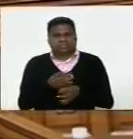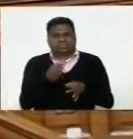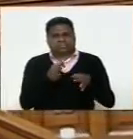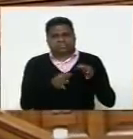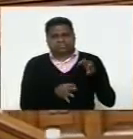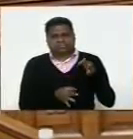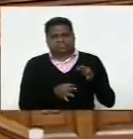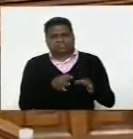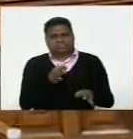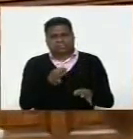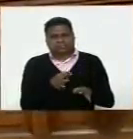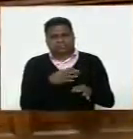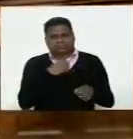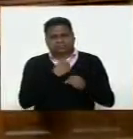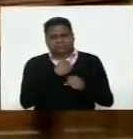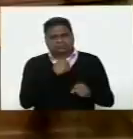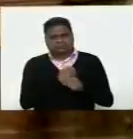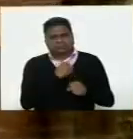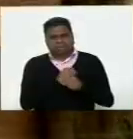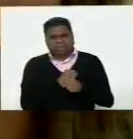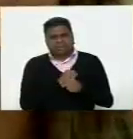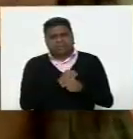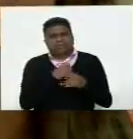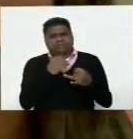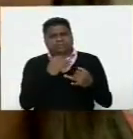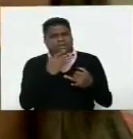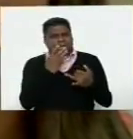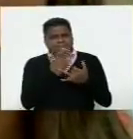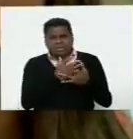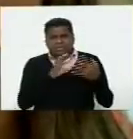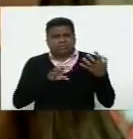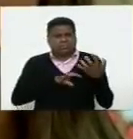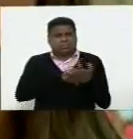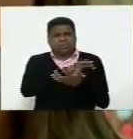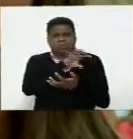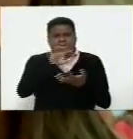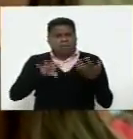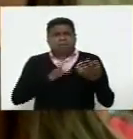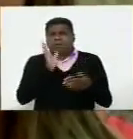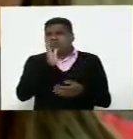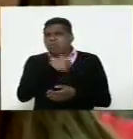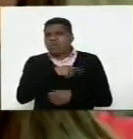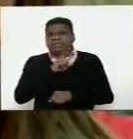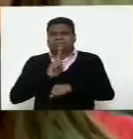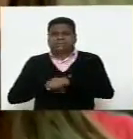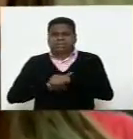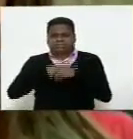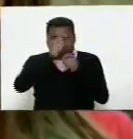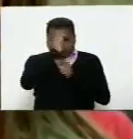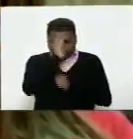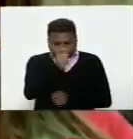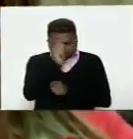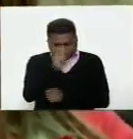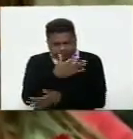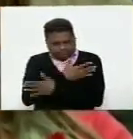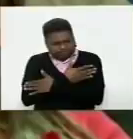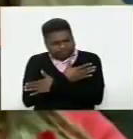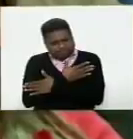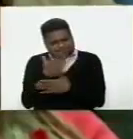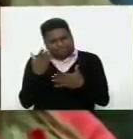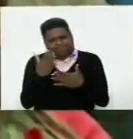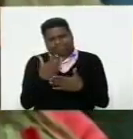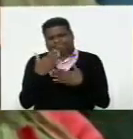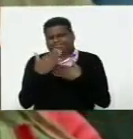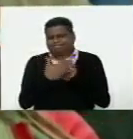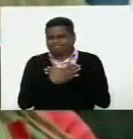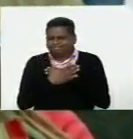Nicolás, porque en medio de esta batalla no nos queda mucho tiempo para el reconocimiento, pero